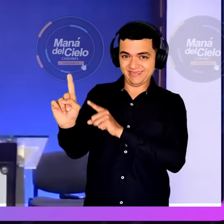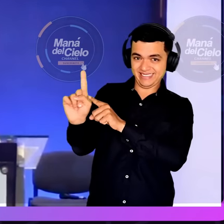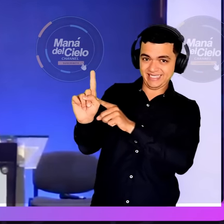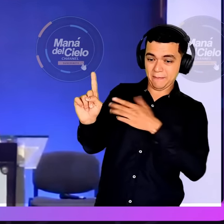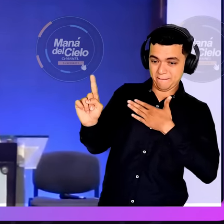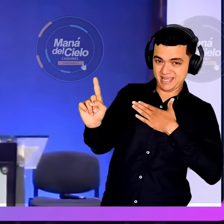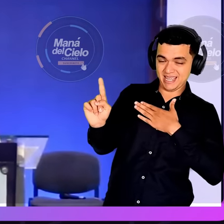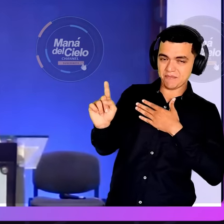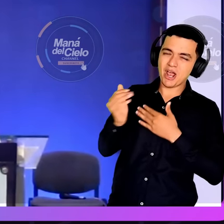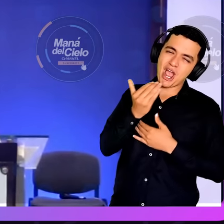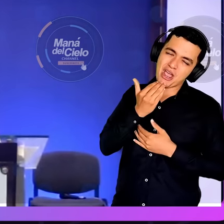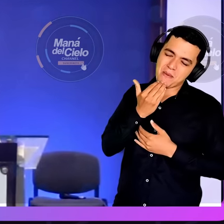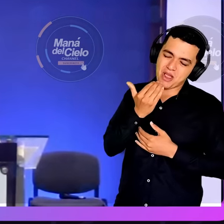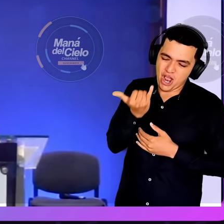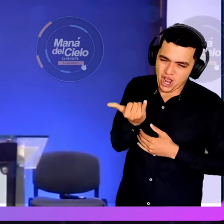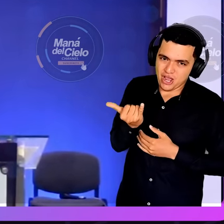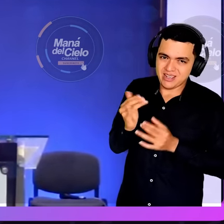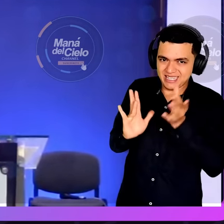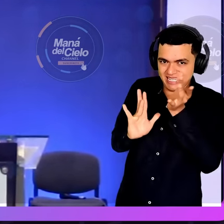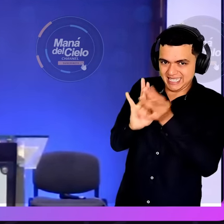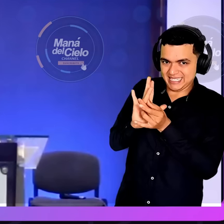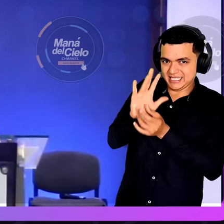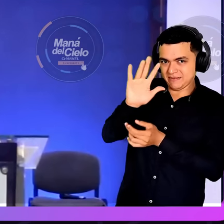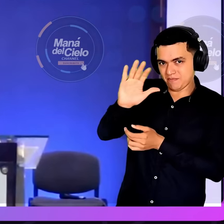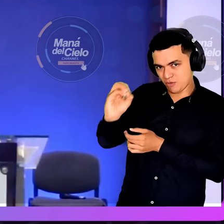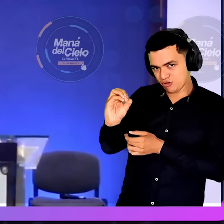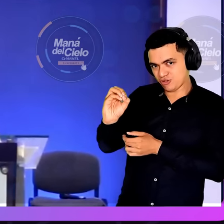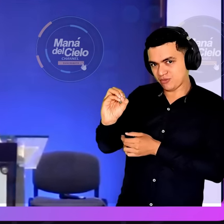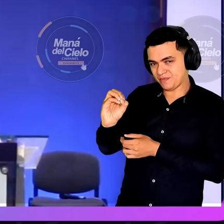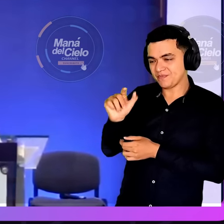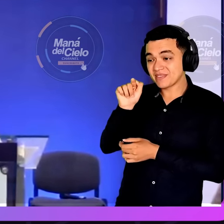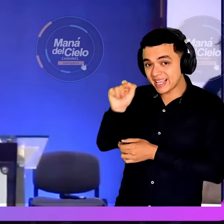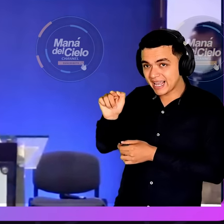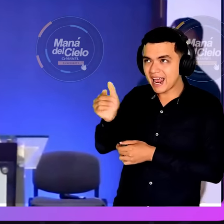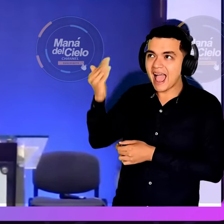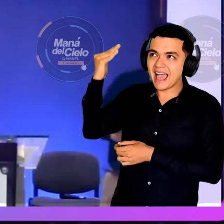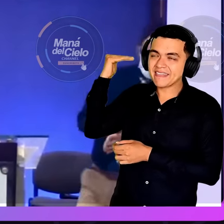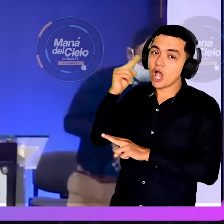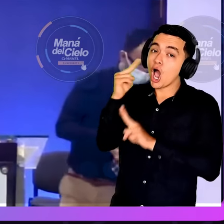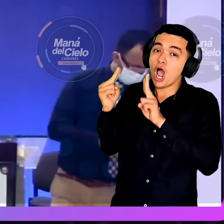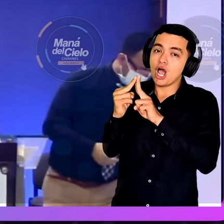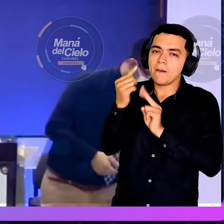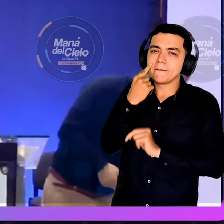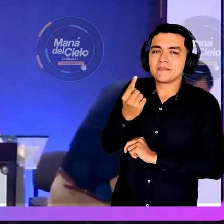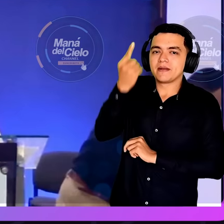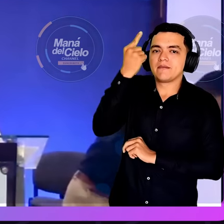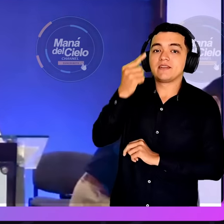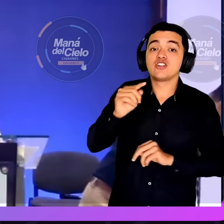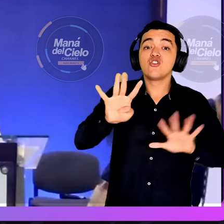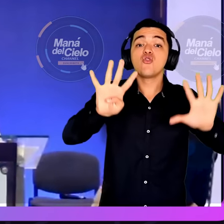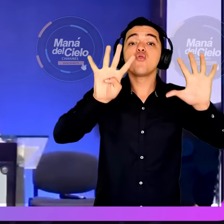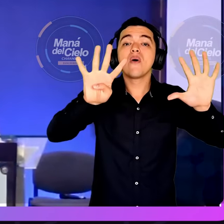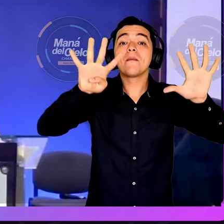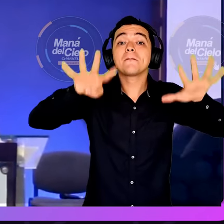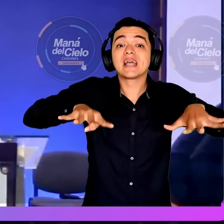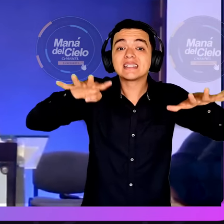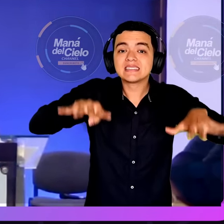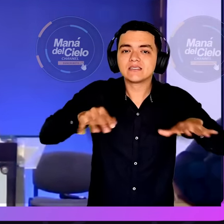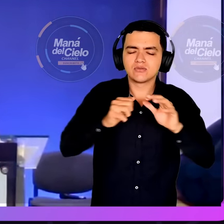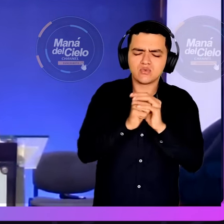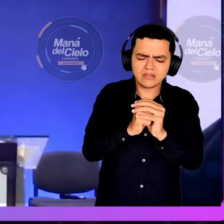cuando conocí a mi esposo duré 9 meses orando por él, y habían como 5 o 6 muchachas orando por él, y bueno, el Señor me dio la victoria